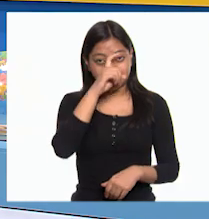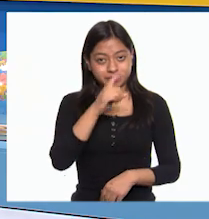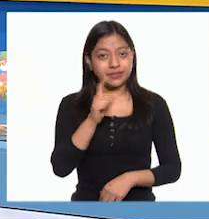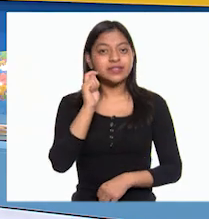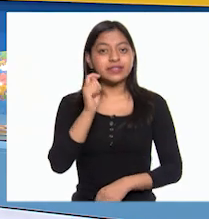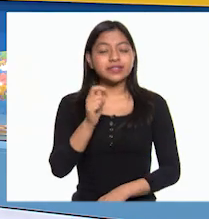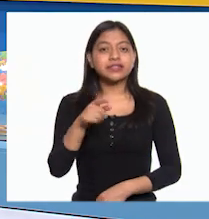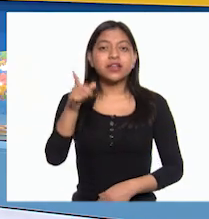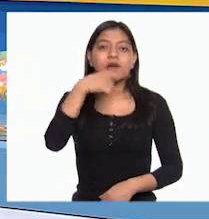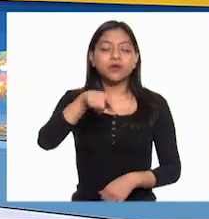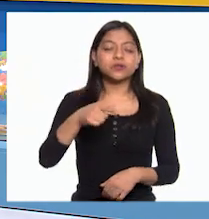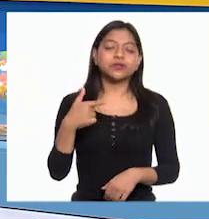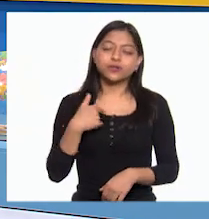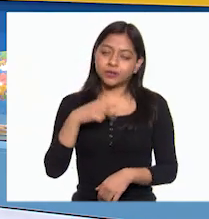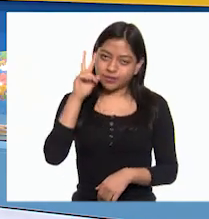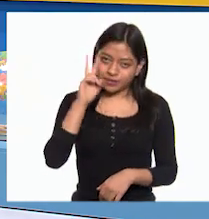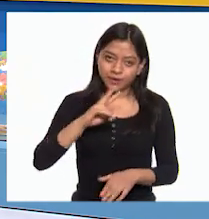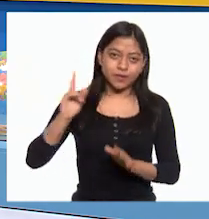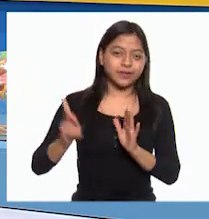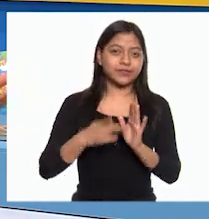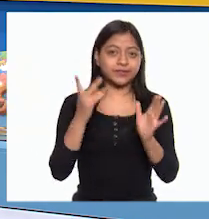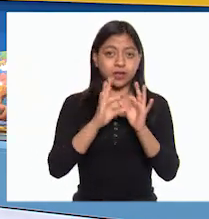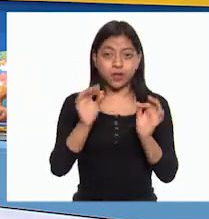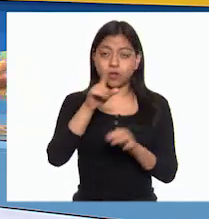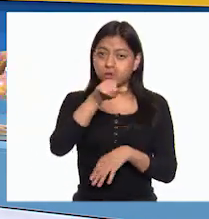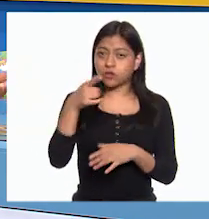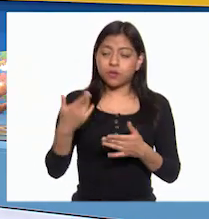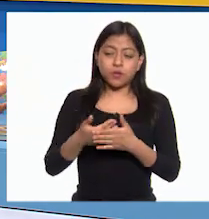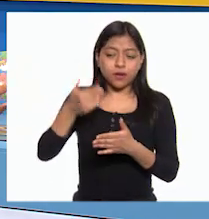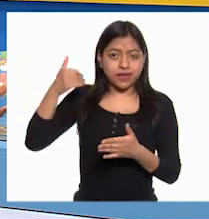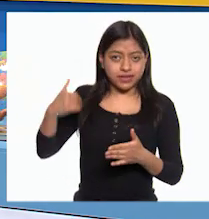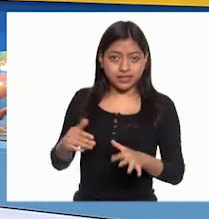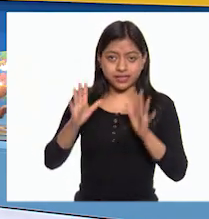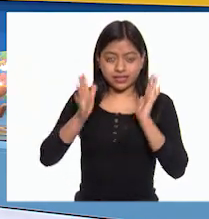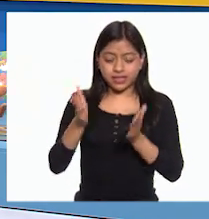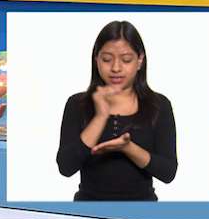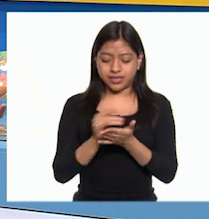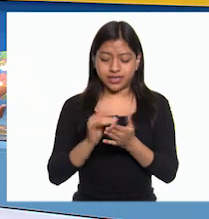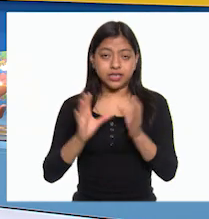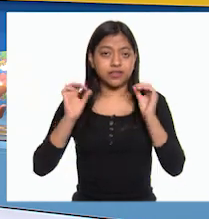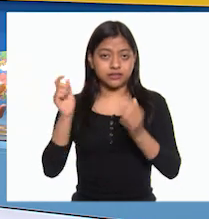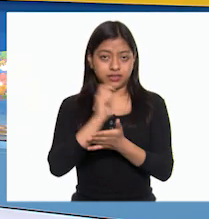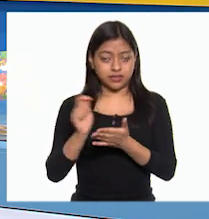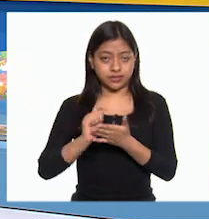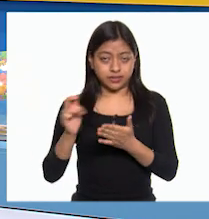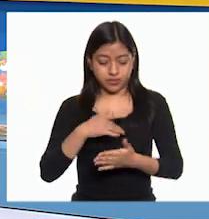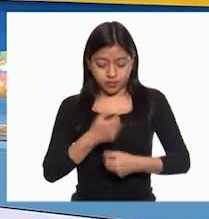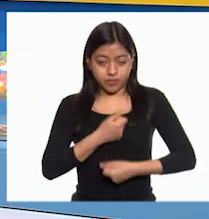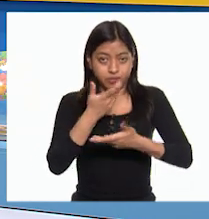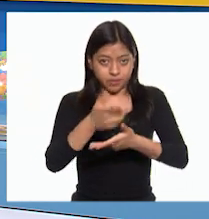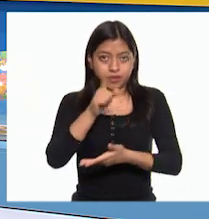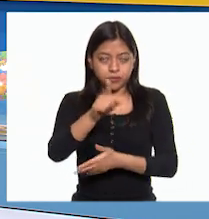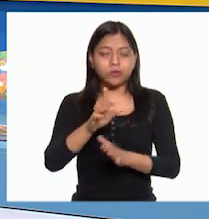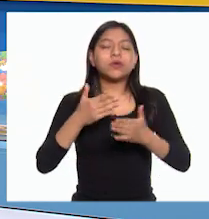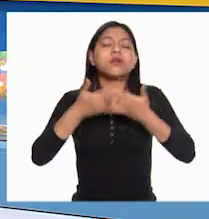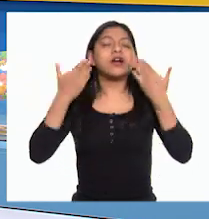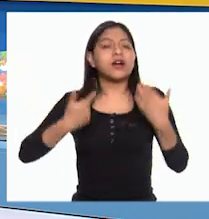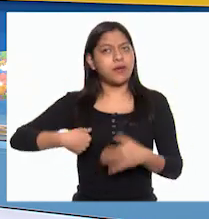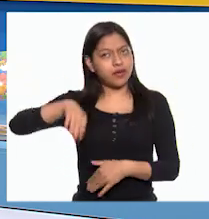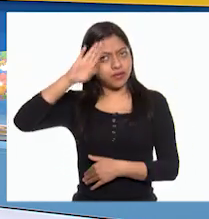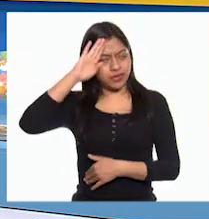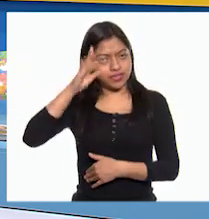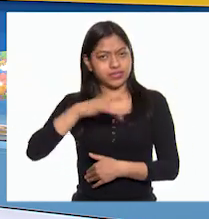de que, insisto, a partir de sus propias experiencias como lectores y escritores de poesía, construyan una